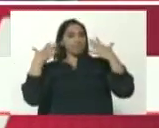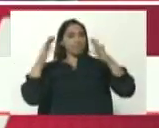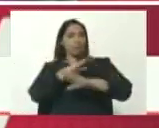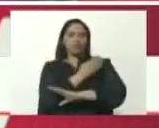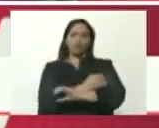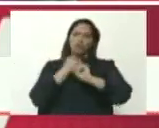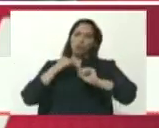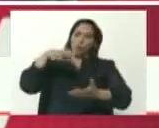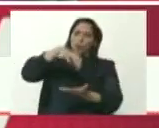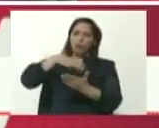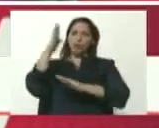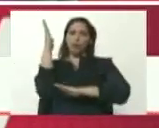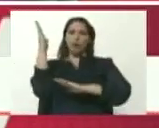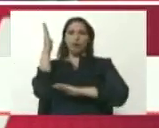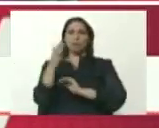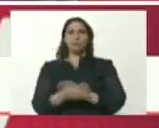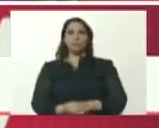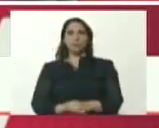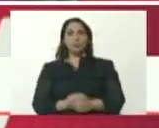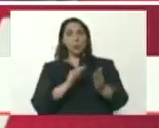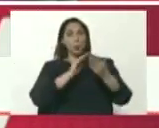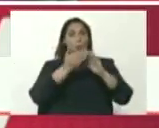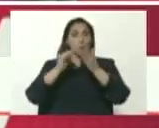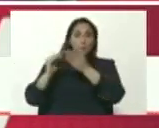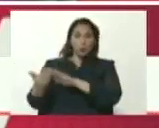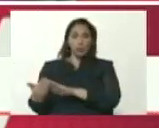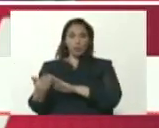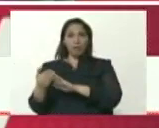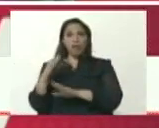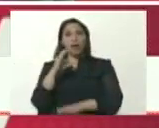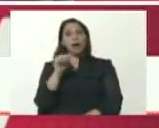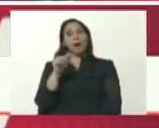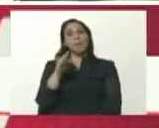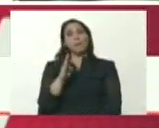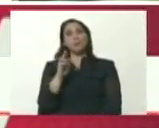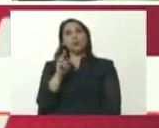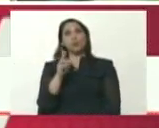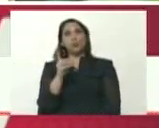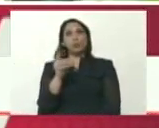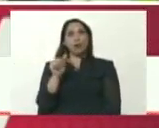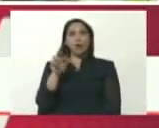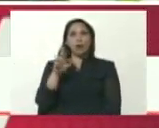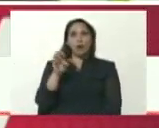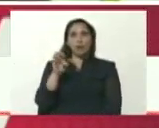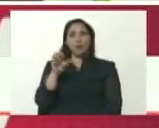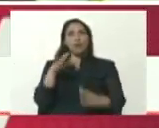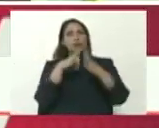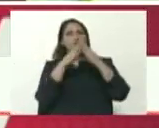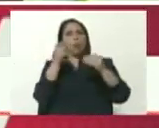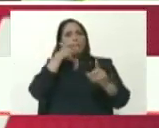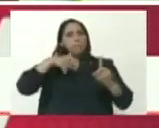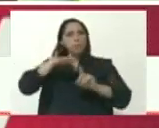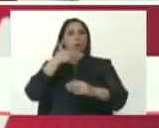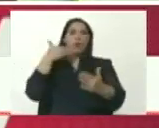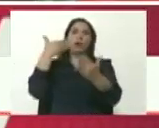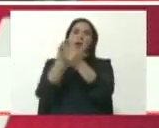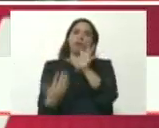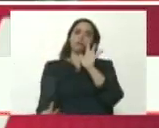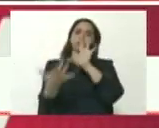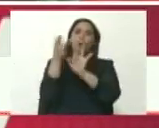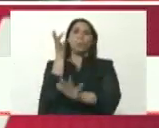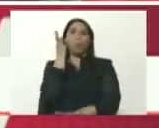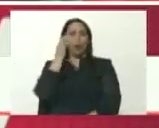al Estado Lara, a las comunidades de Cabudare y a todo el pueblo. Muchas gracias. Miren, pura